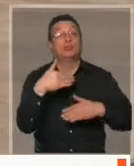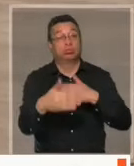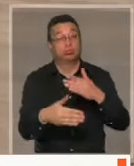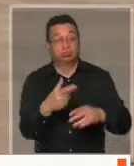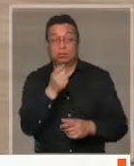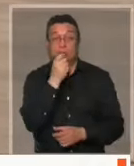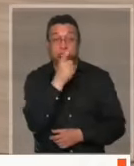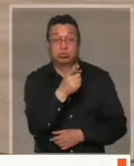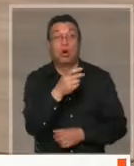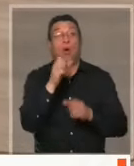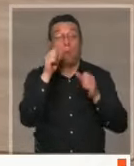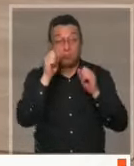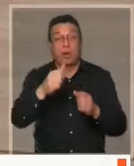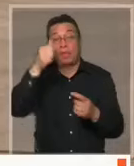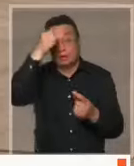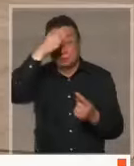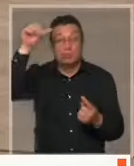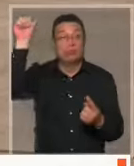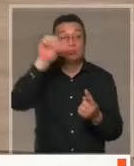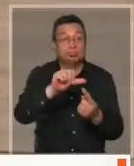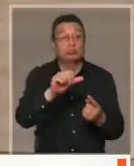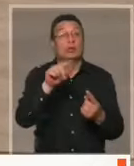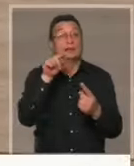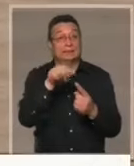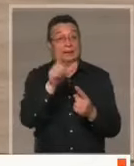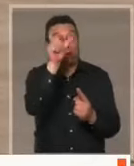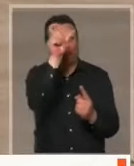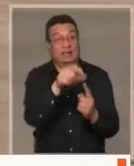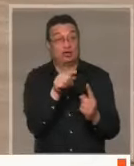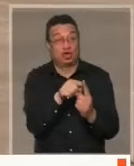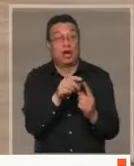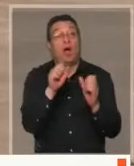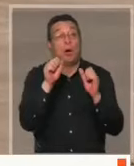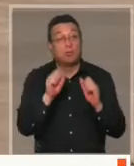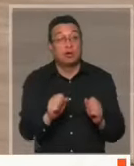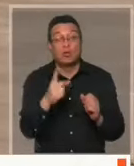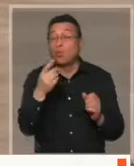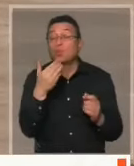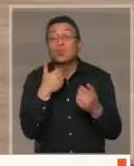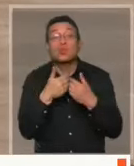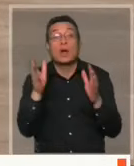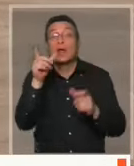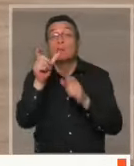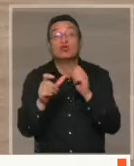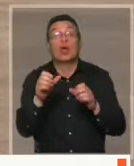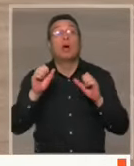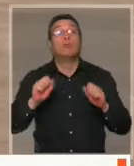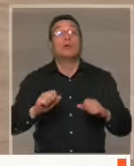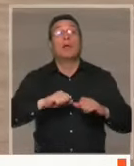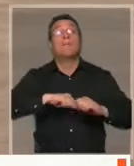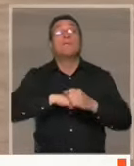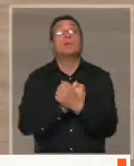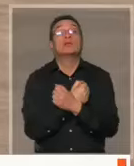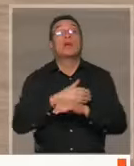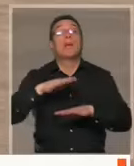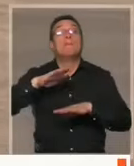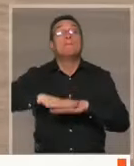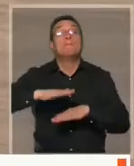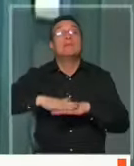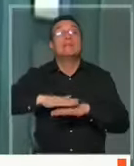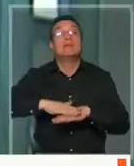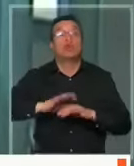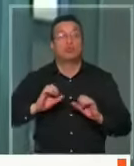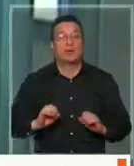penal, quizás la pena que hubiese arriesgado esta persona, hipotéticamente un simple mortal, hubiese llegado a un presidio mínimo en su grado